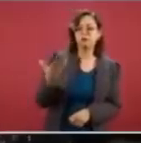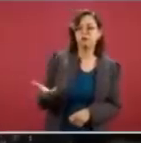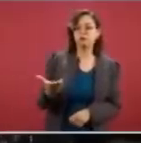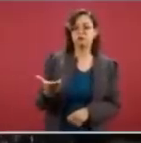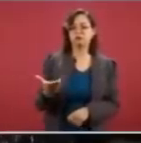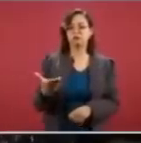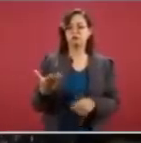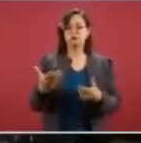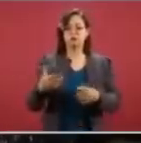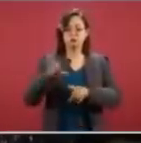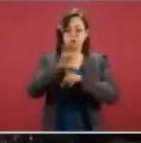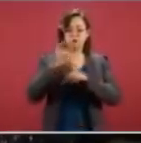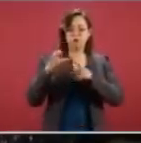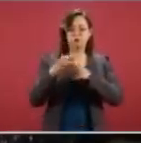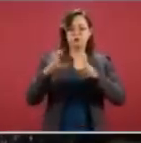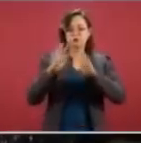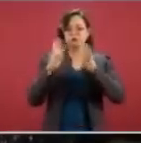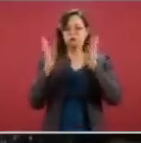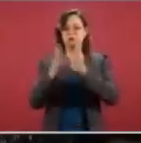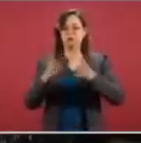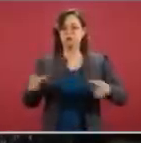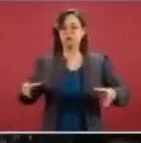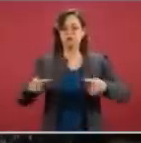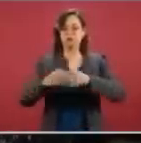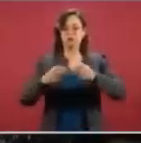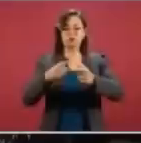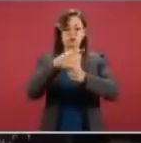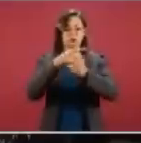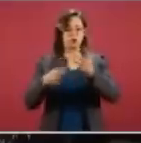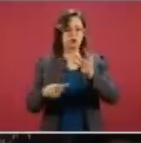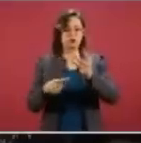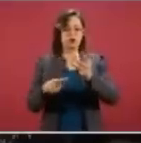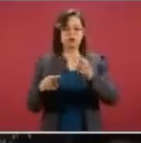formó un consejo donde tiene tres pilares: